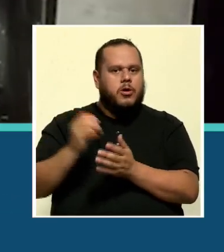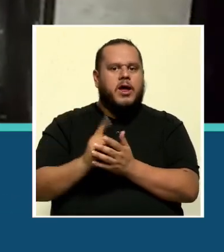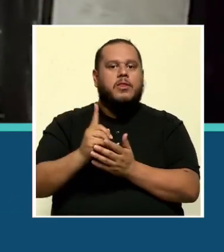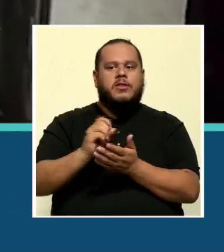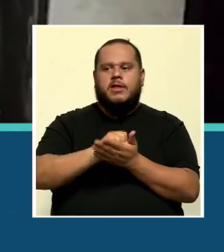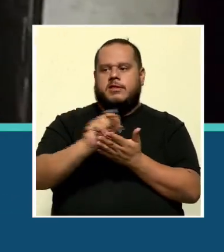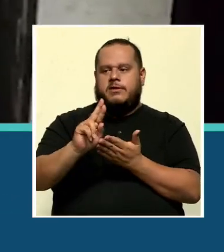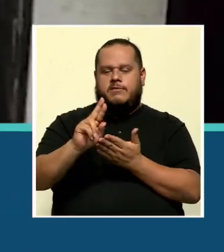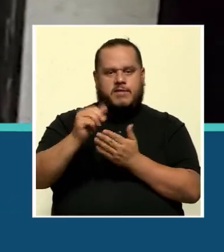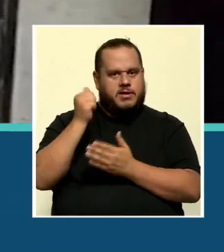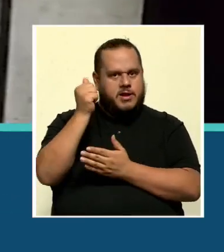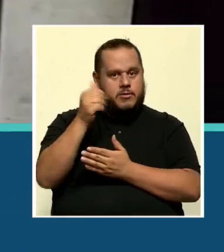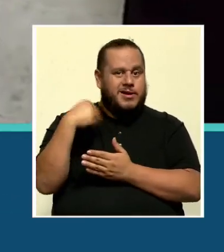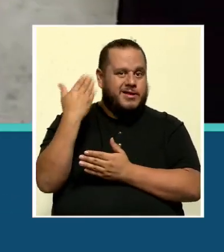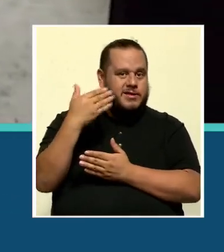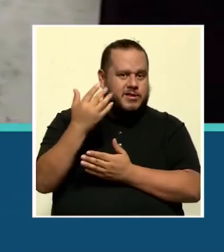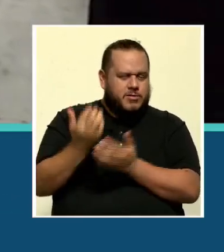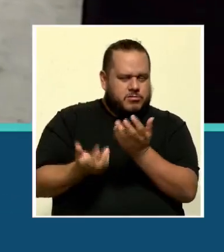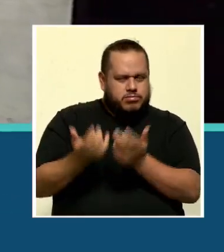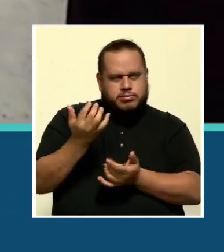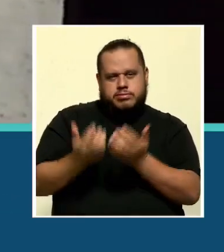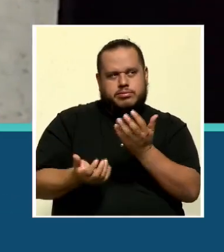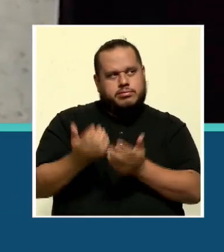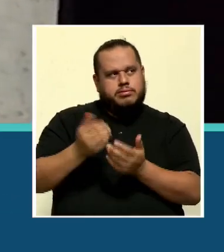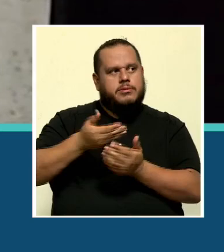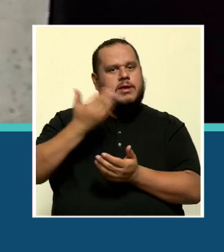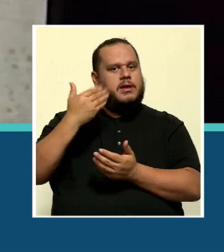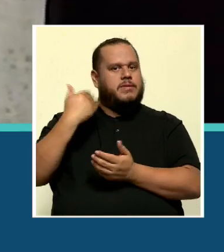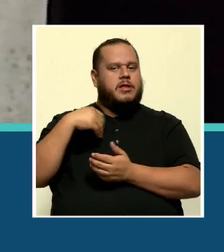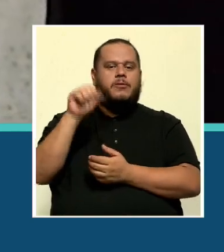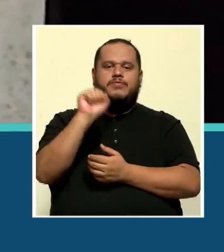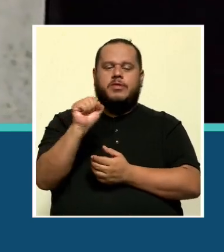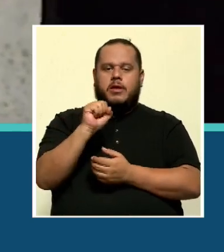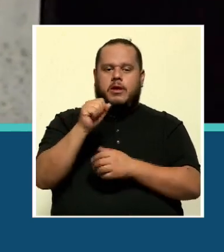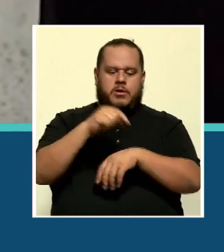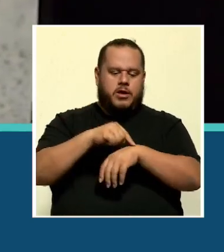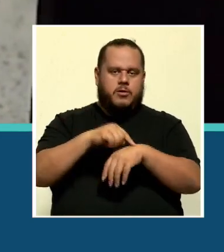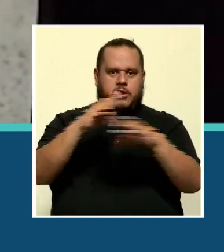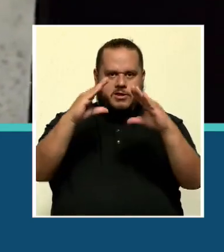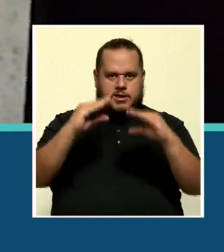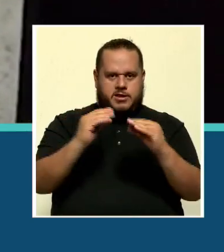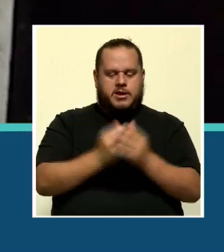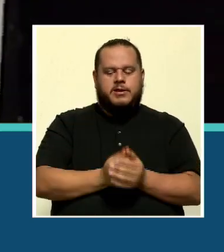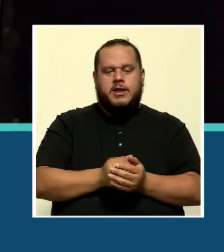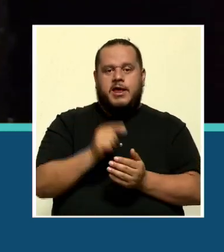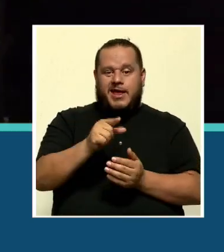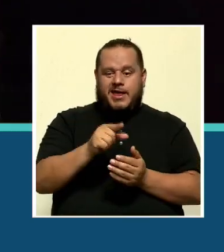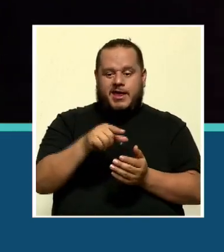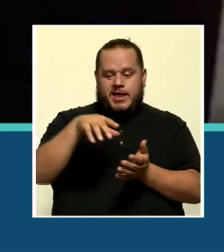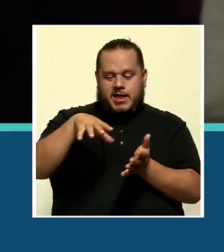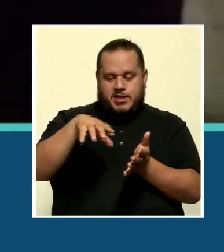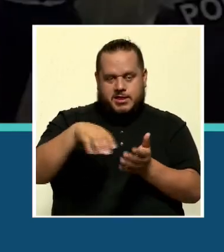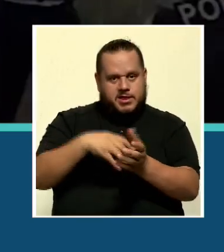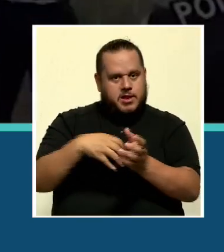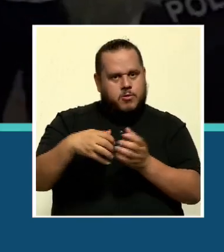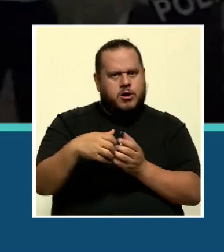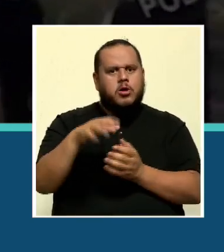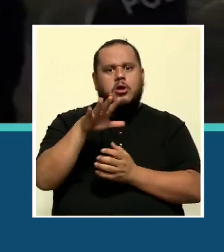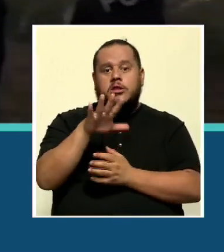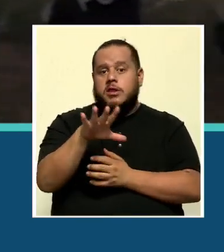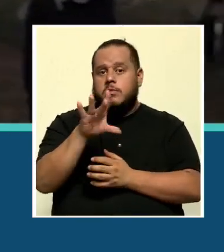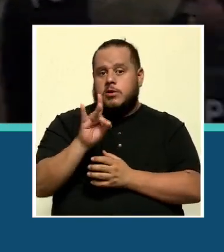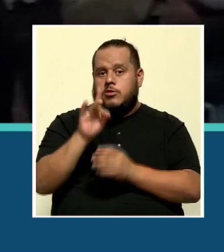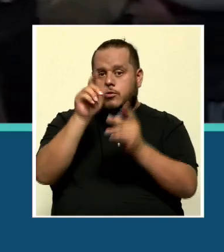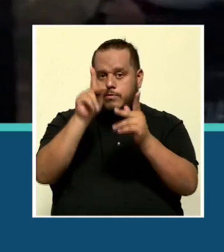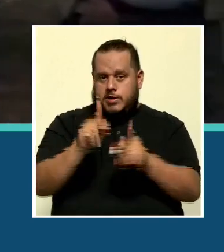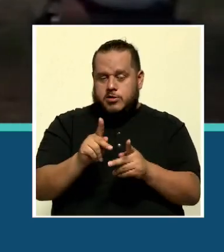de Alajuela, luego de ser consumido por el fuego el pasado sábado en horas de la tarde. En este módulo se mantenían 58 personas